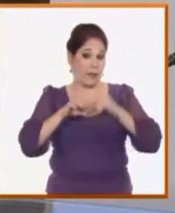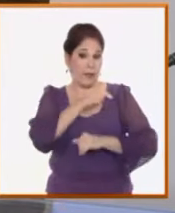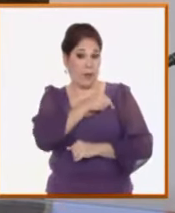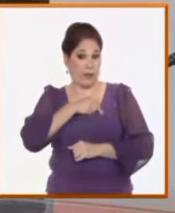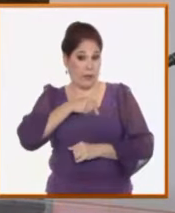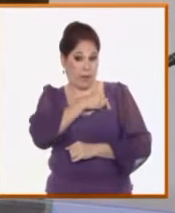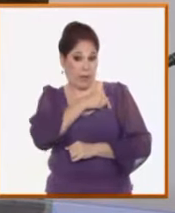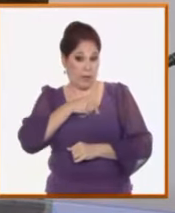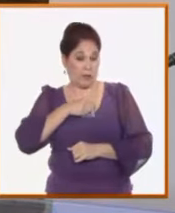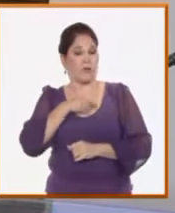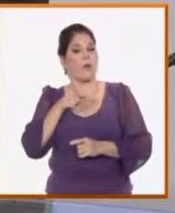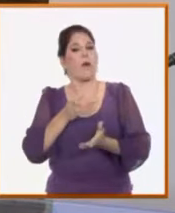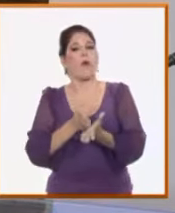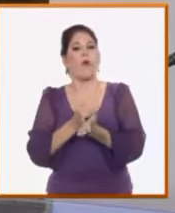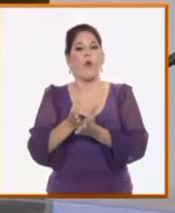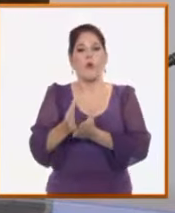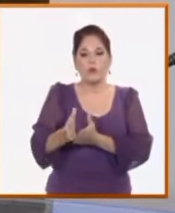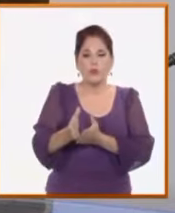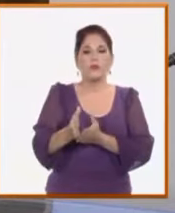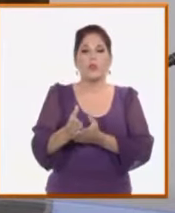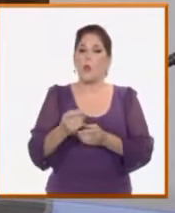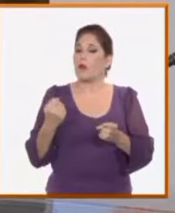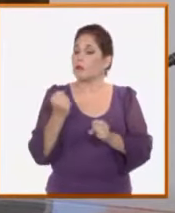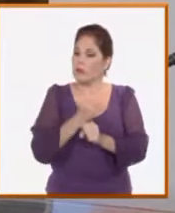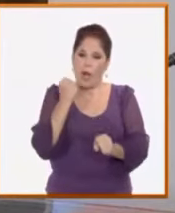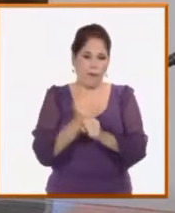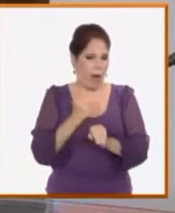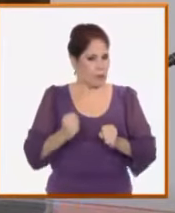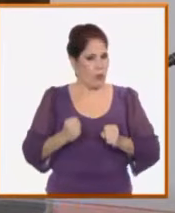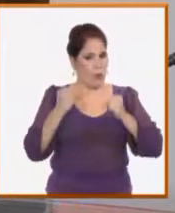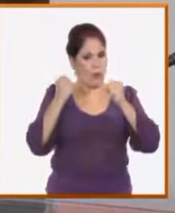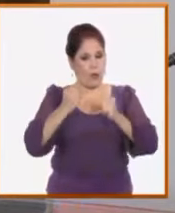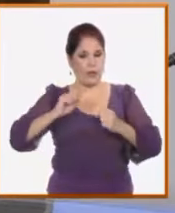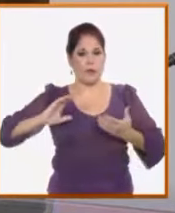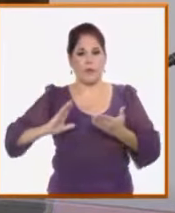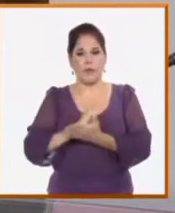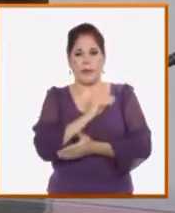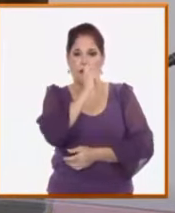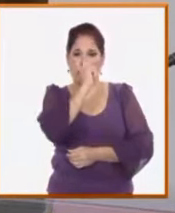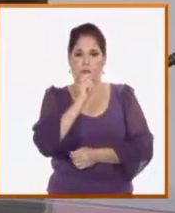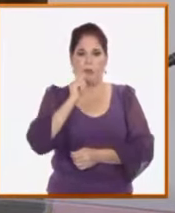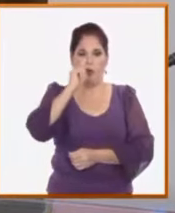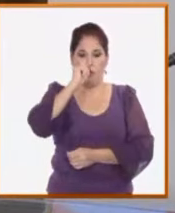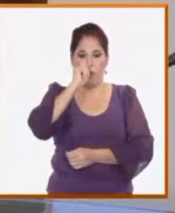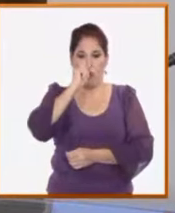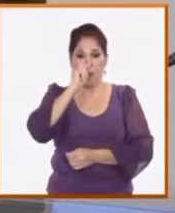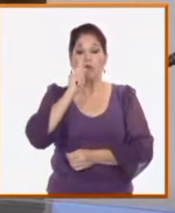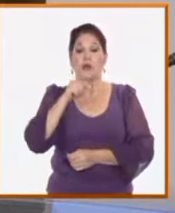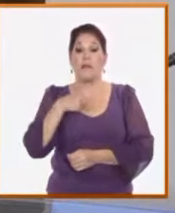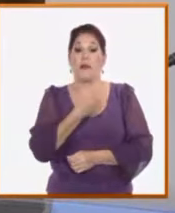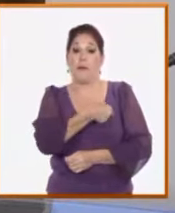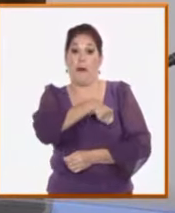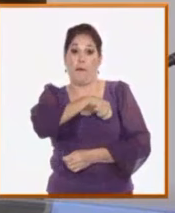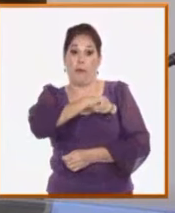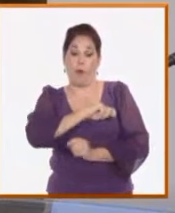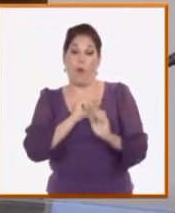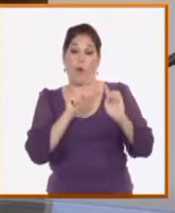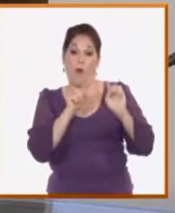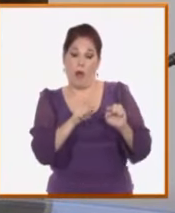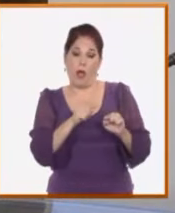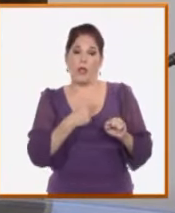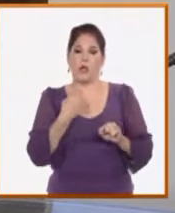interior continuarán sin desvelo el combate contra este frero en estrecha coordinación con nuestro pueblo al cual nos